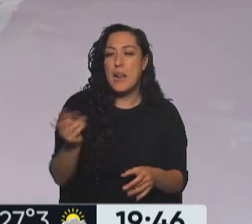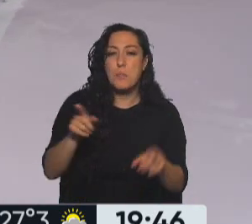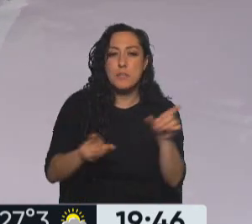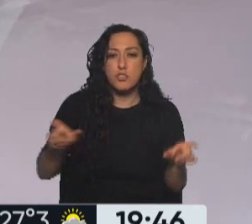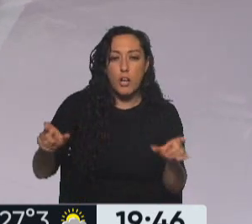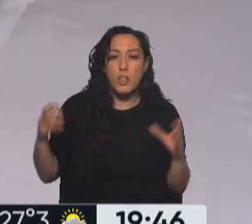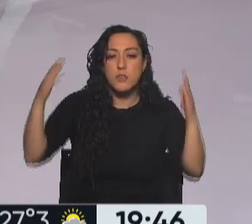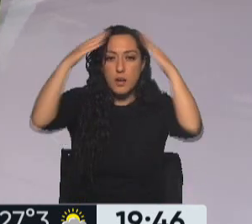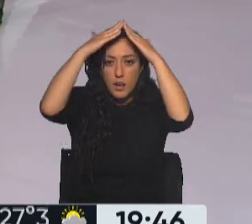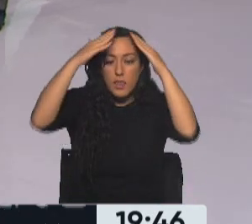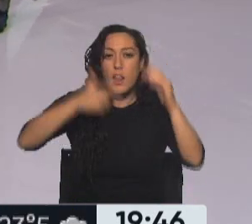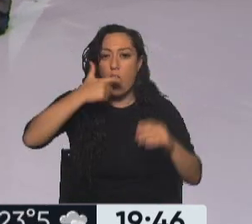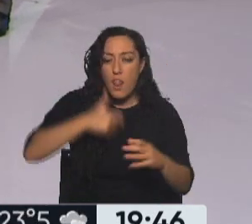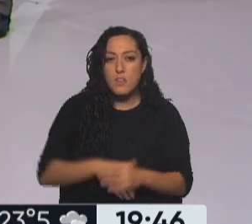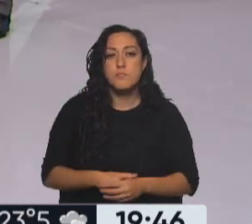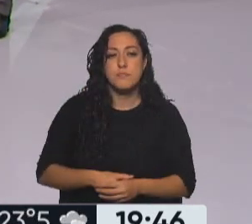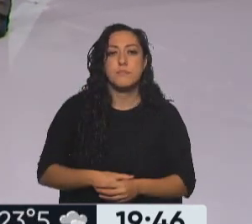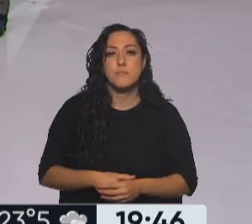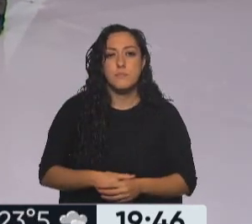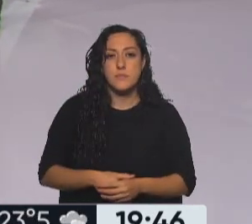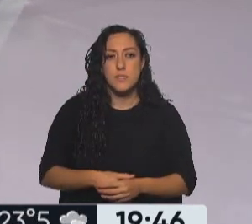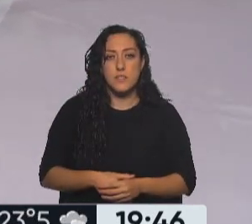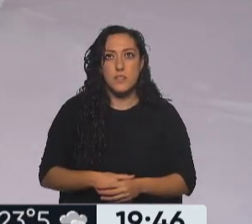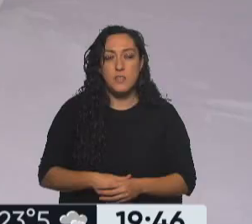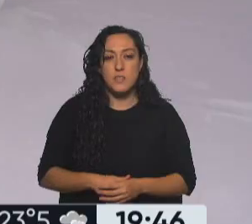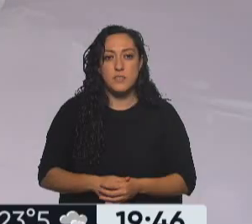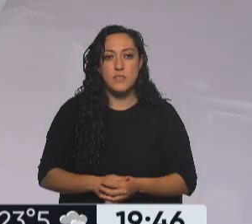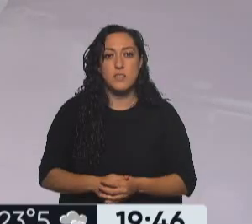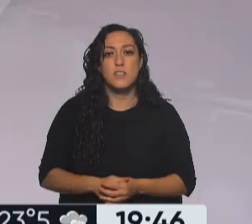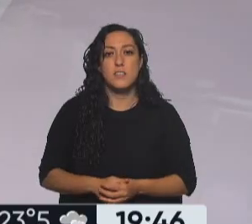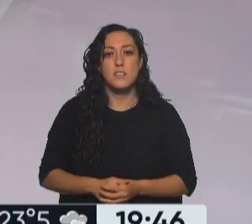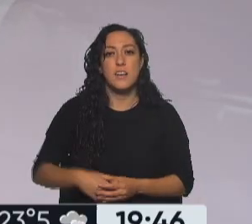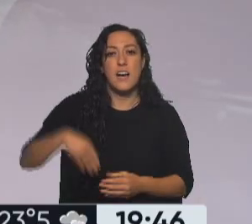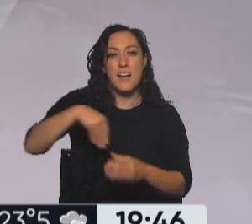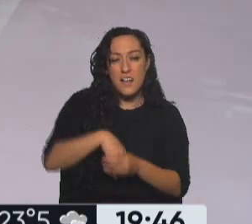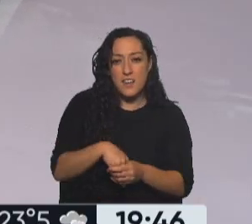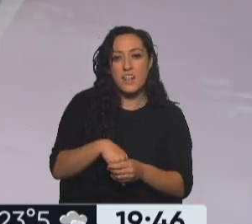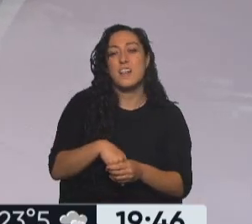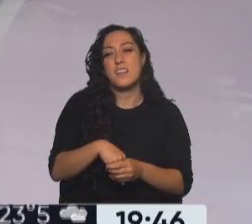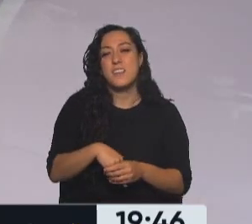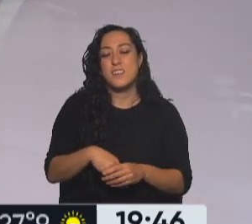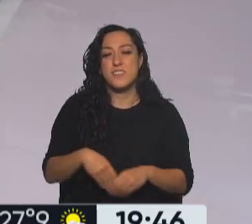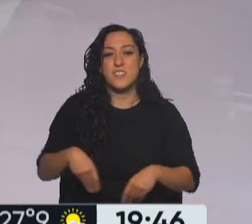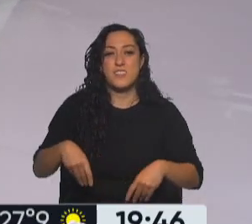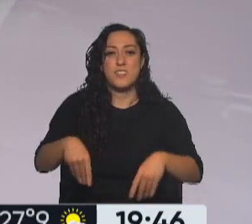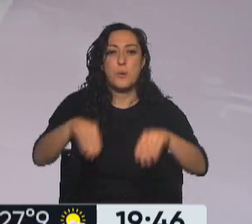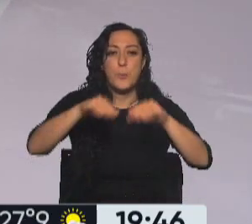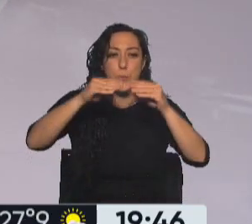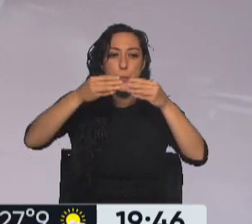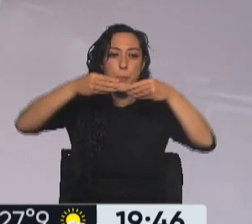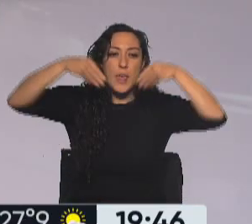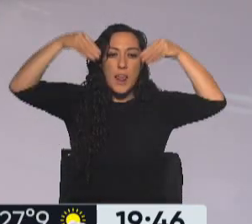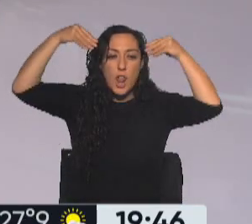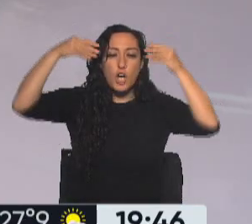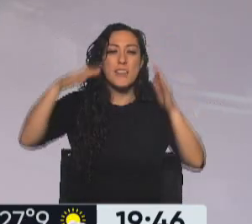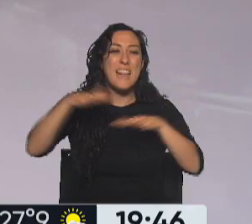cardenales. Y se coloca dentro, esto es importante destacarlo, un velo de seda blanca para cubrir el rostro